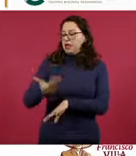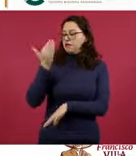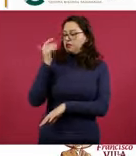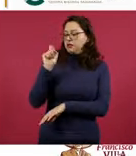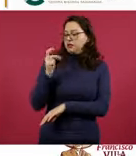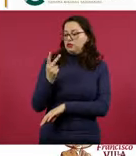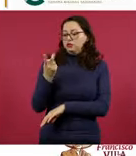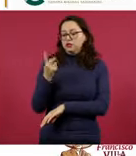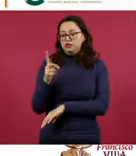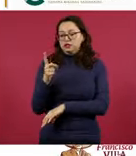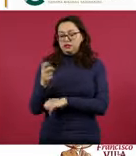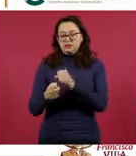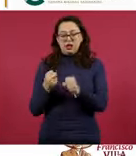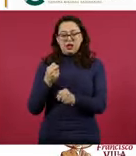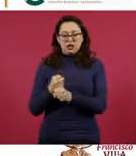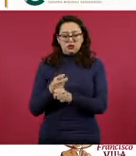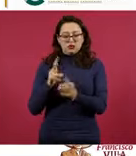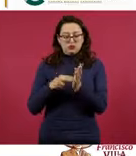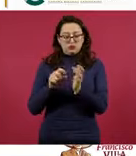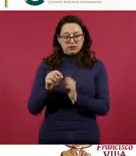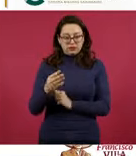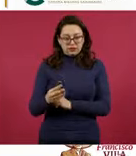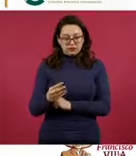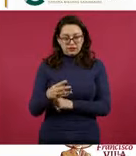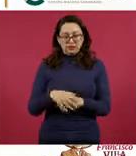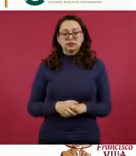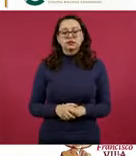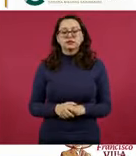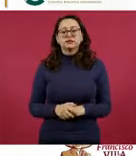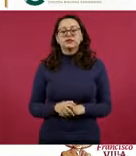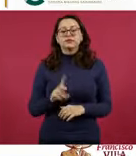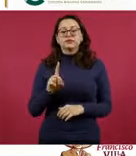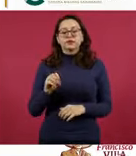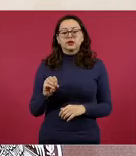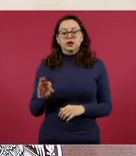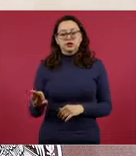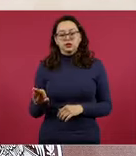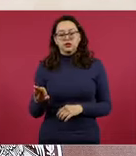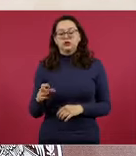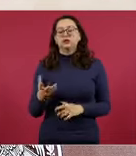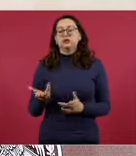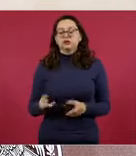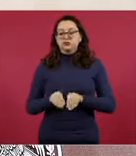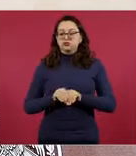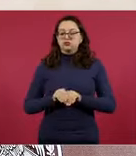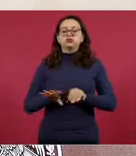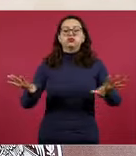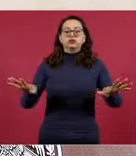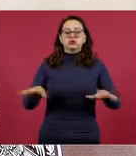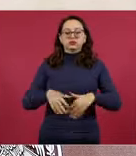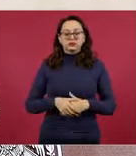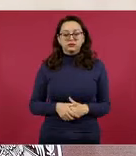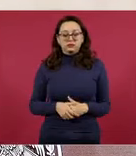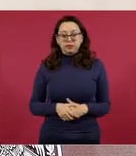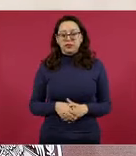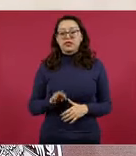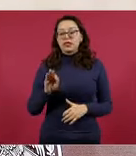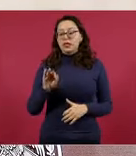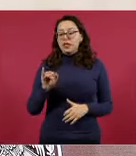de diciembre del presente año en el Diario Oficial de la Federación, en su edición vespertina, en donde ya le permite a